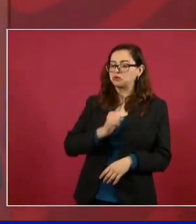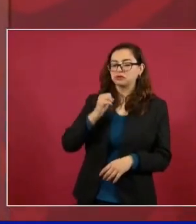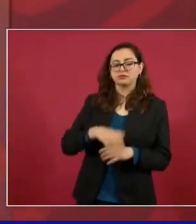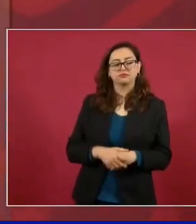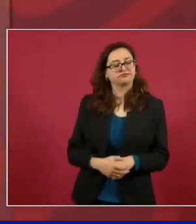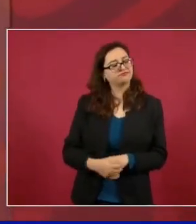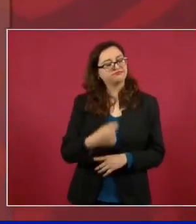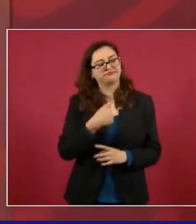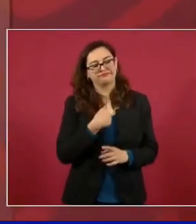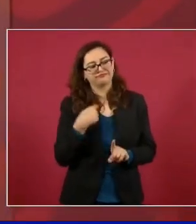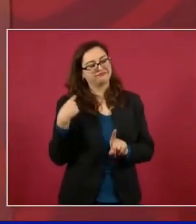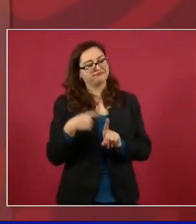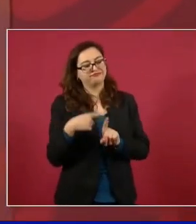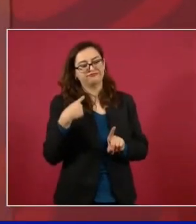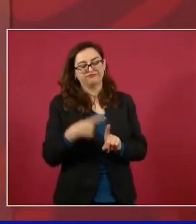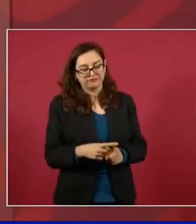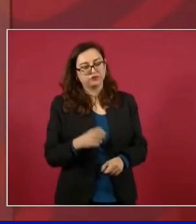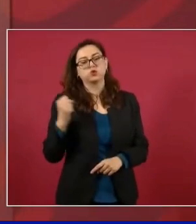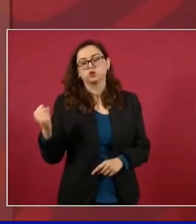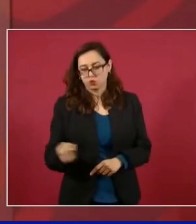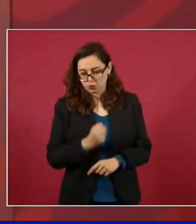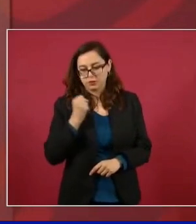estamos con buena suerte,